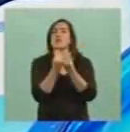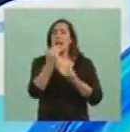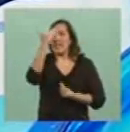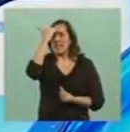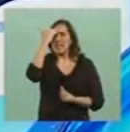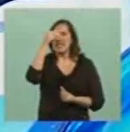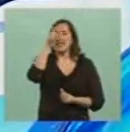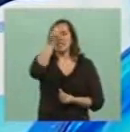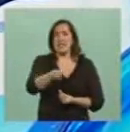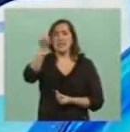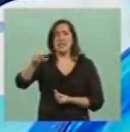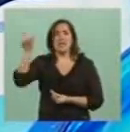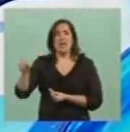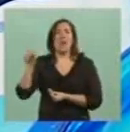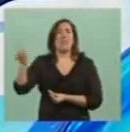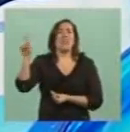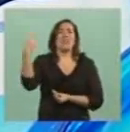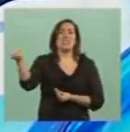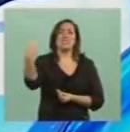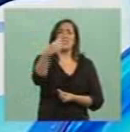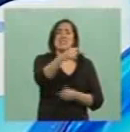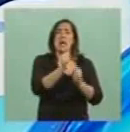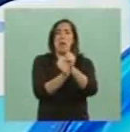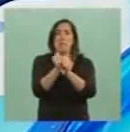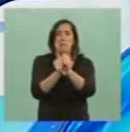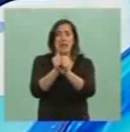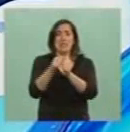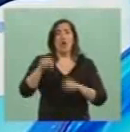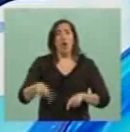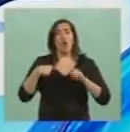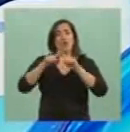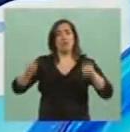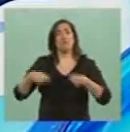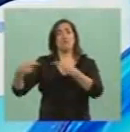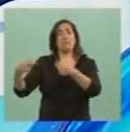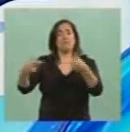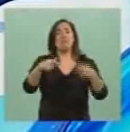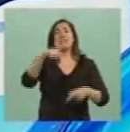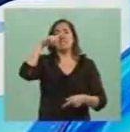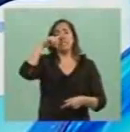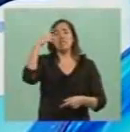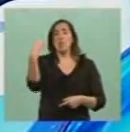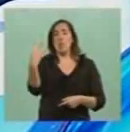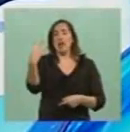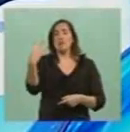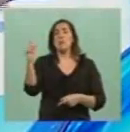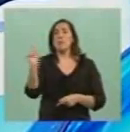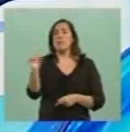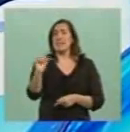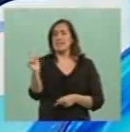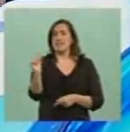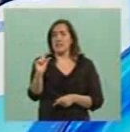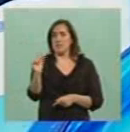son 74, ¿no? Hoy entregamos 74 préstamos, 15, no podían subir